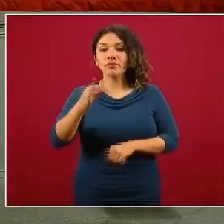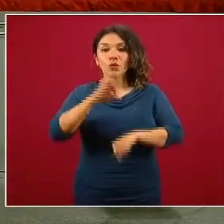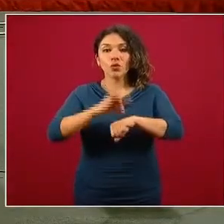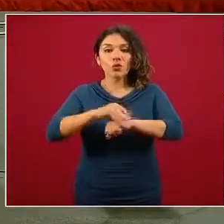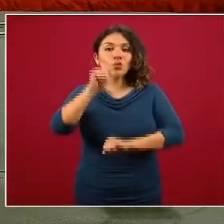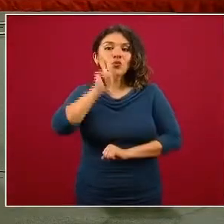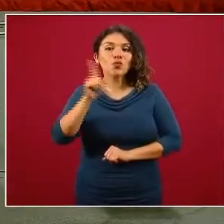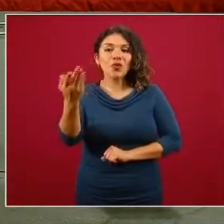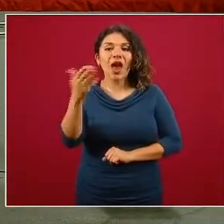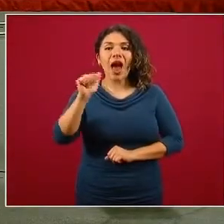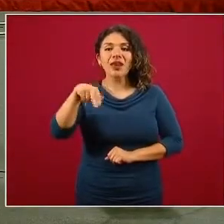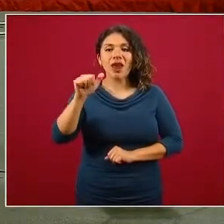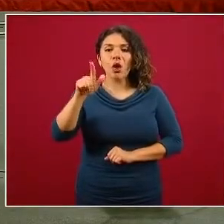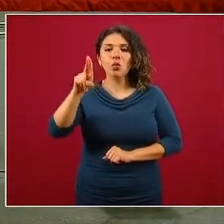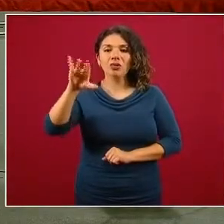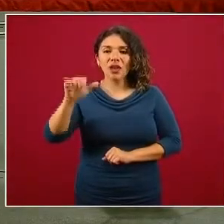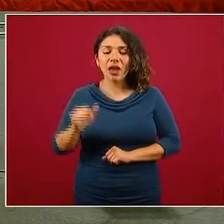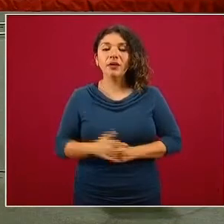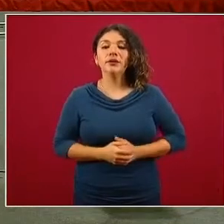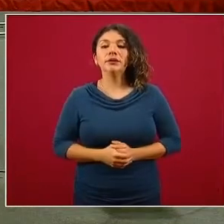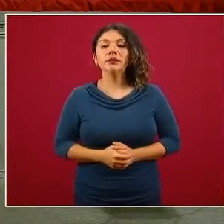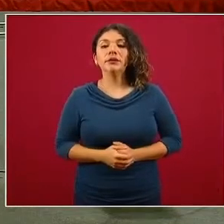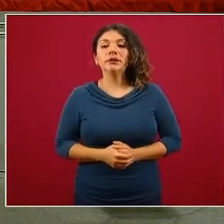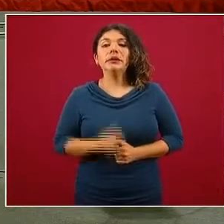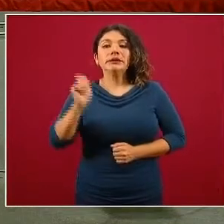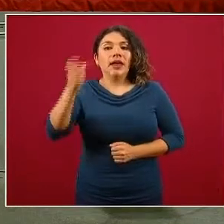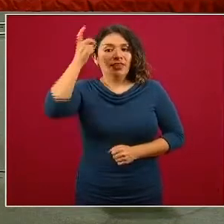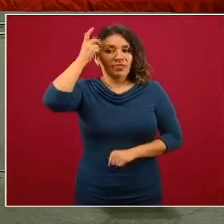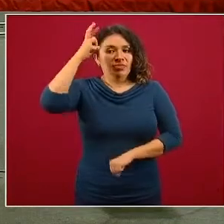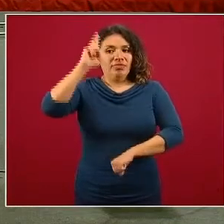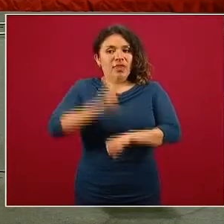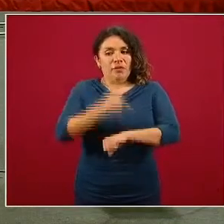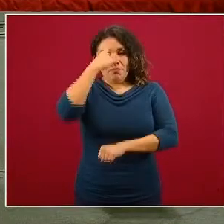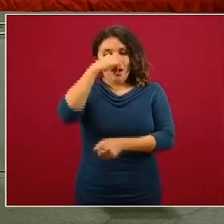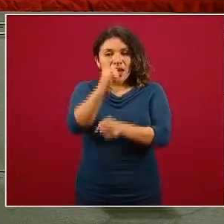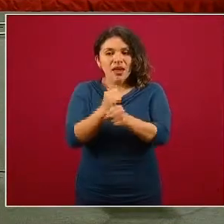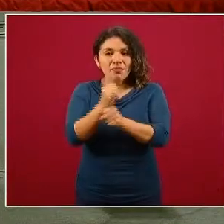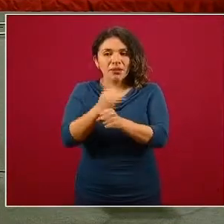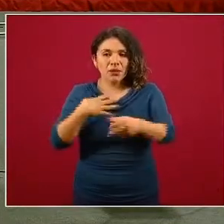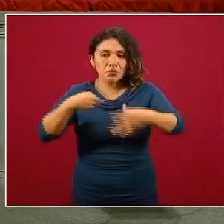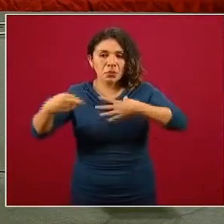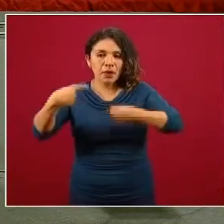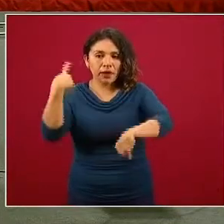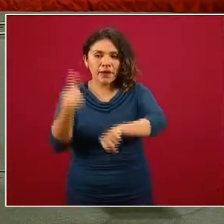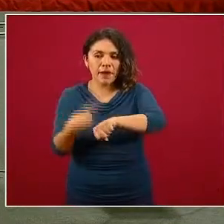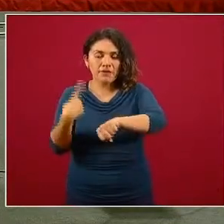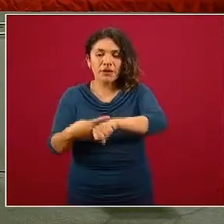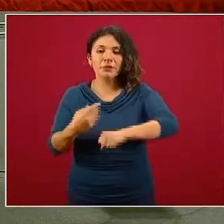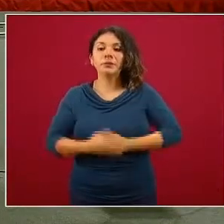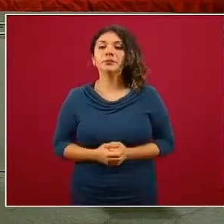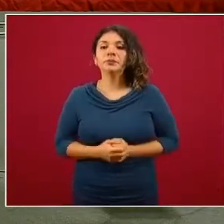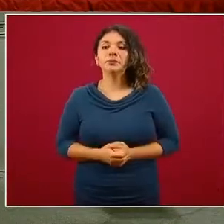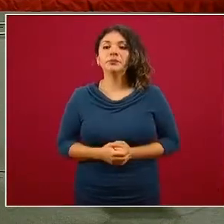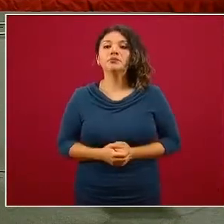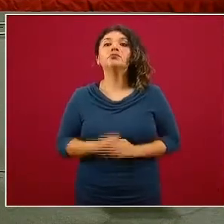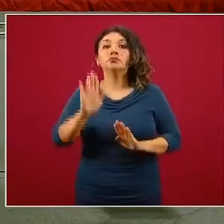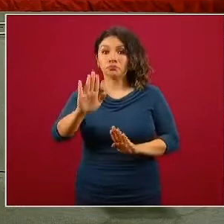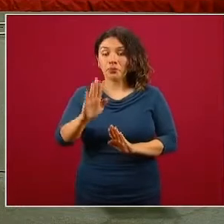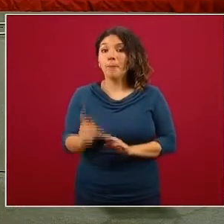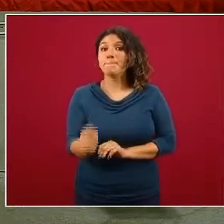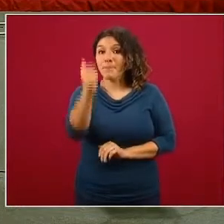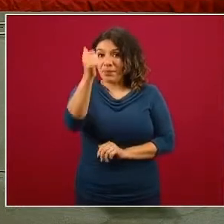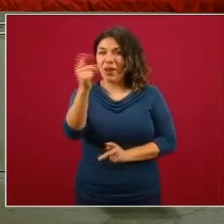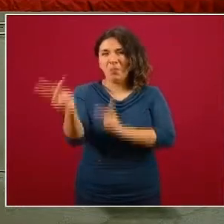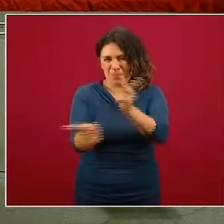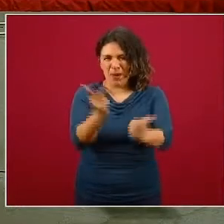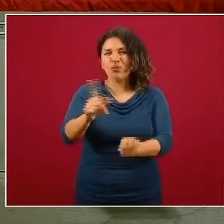doctora Ana Lucía de la Garza Barroso, directora de Investigación Epidemiológica. Antes de pasar a preguntas